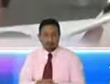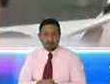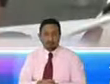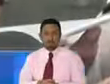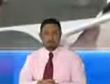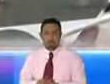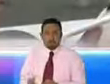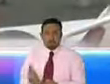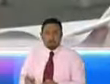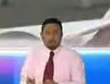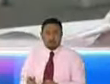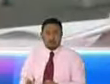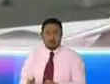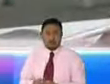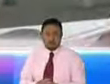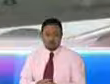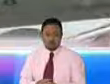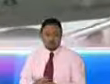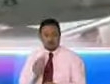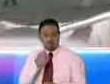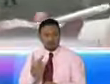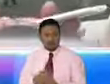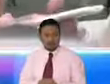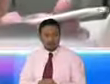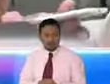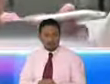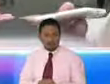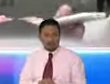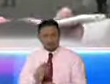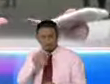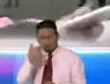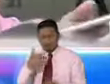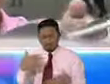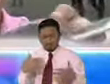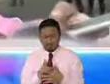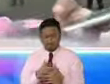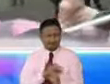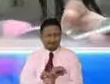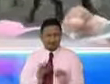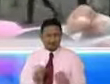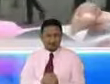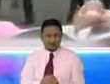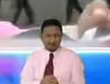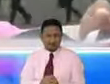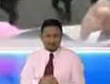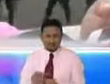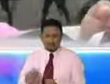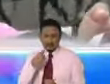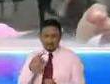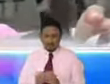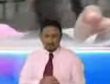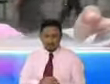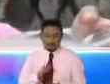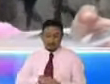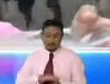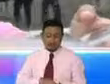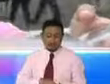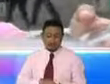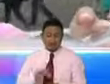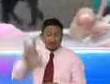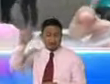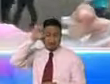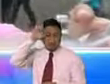narra sin pudor y sin recelo la forma en la que, simplemente aduciendo que el diablo se le